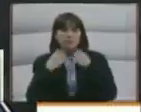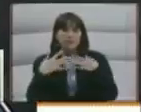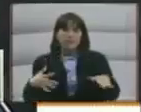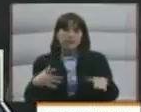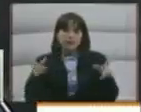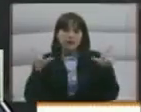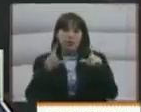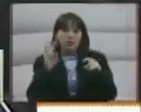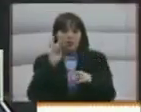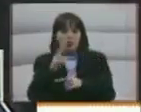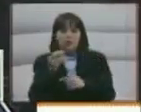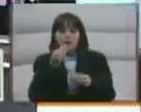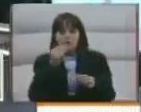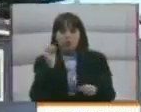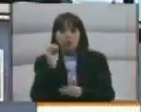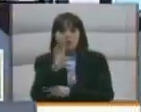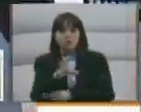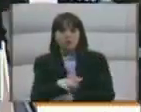enorme.